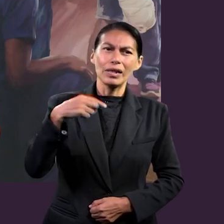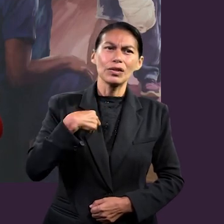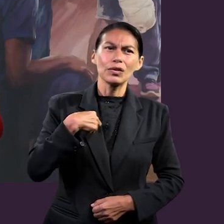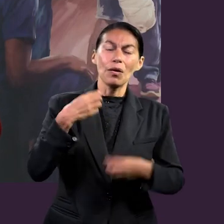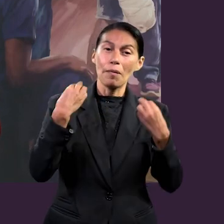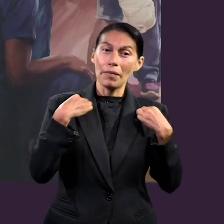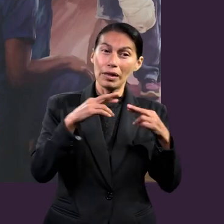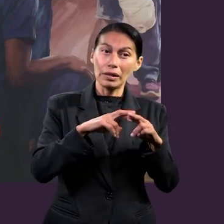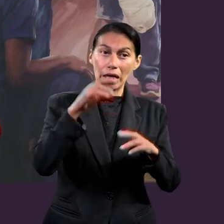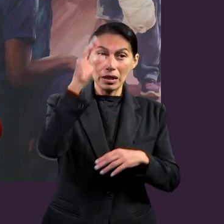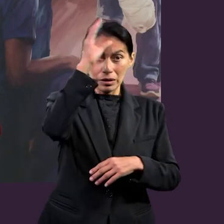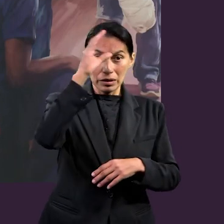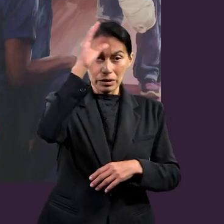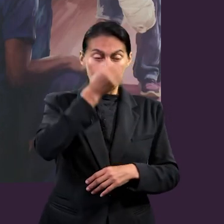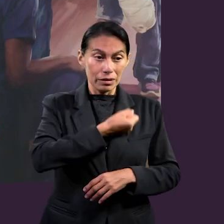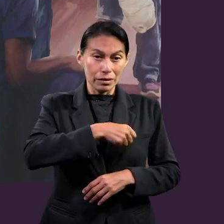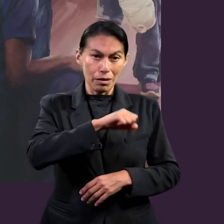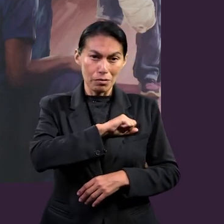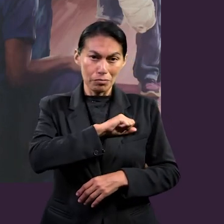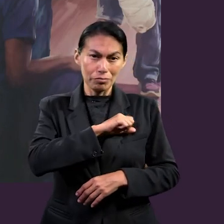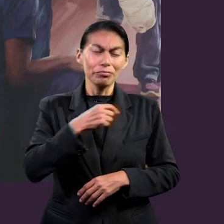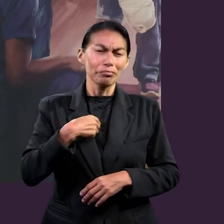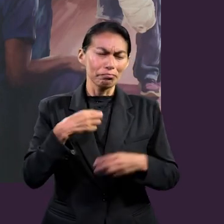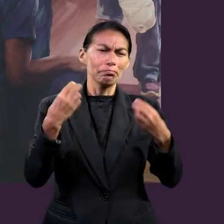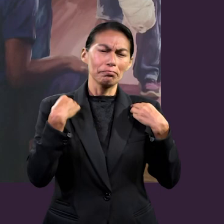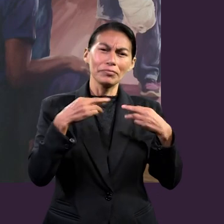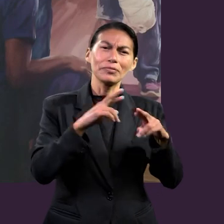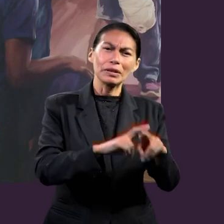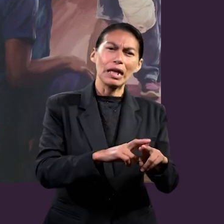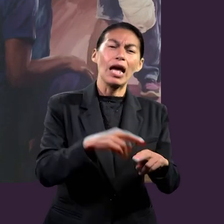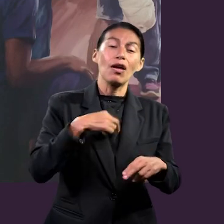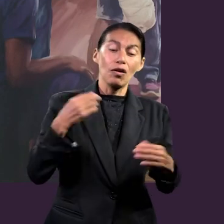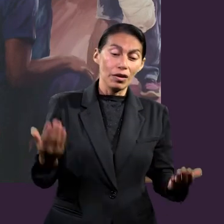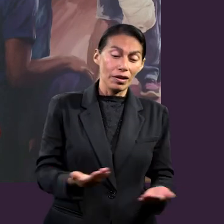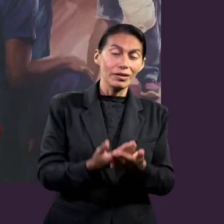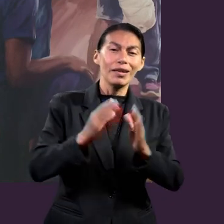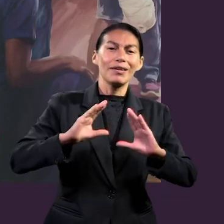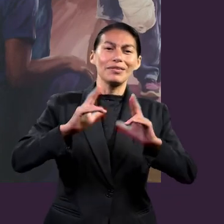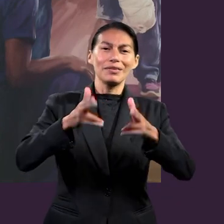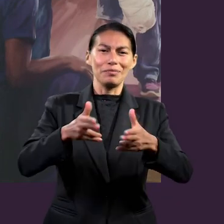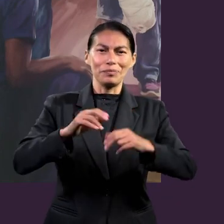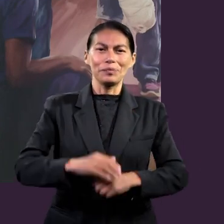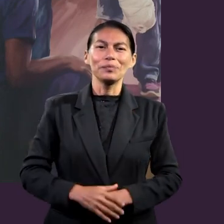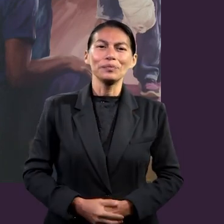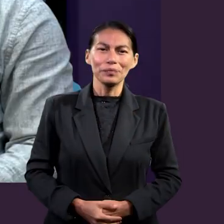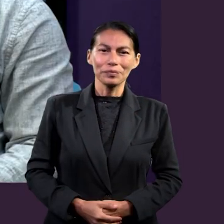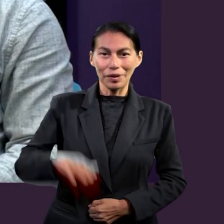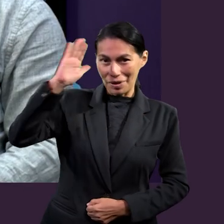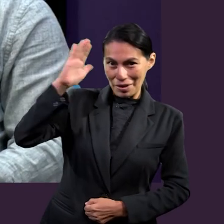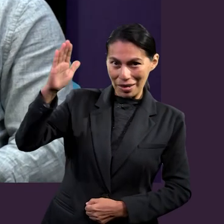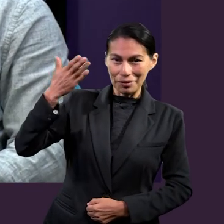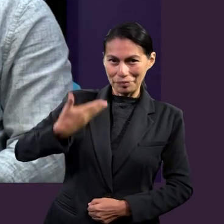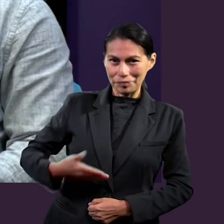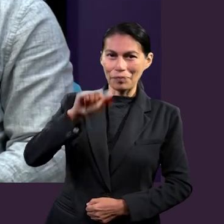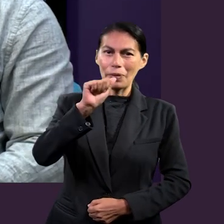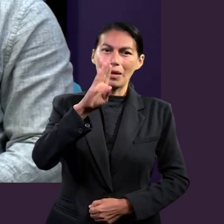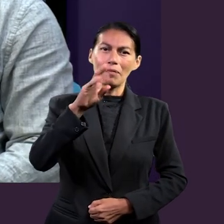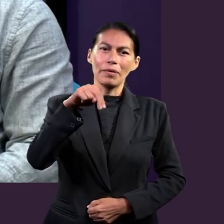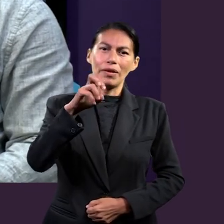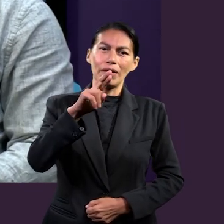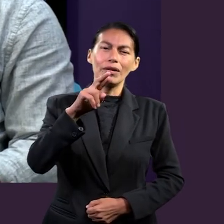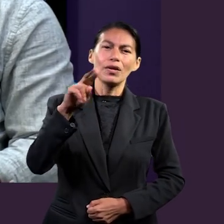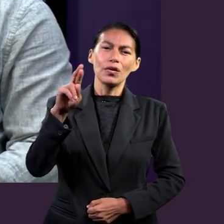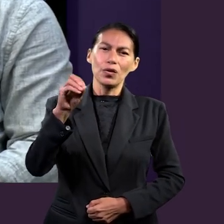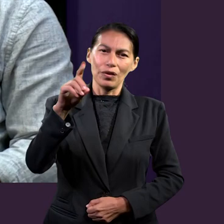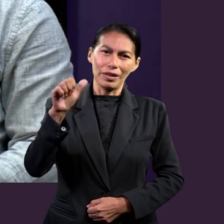Facultad de Ciencias de la Salud, la FAQSA, y soy originaria del hermoso estado de Chiapas. Hola, mi nombre es Abner Rodas,